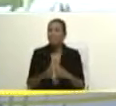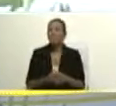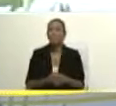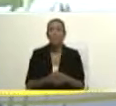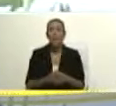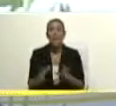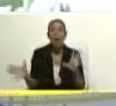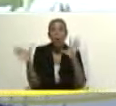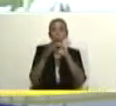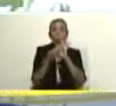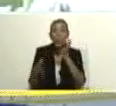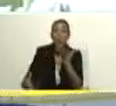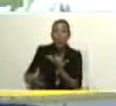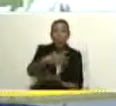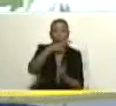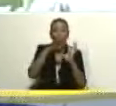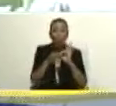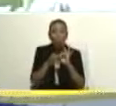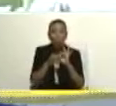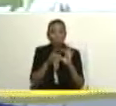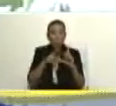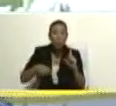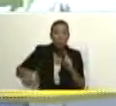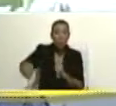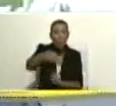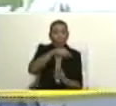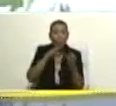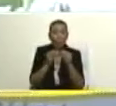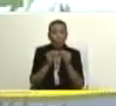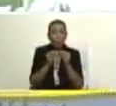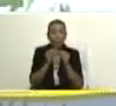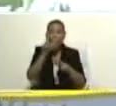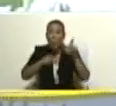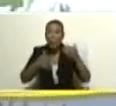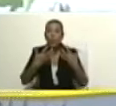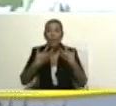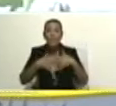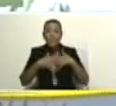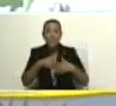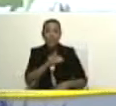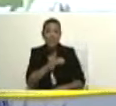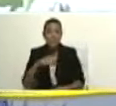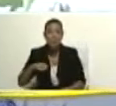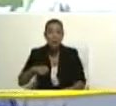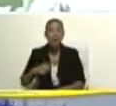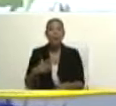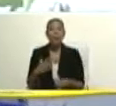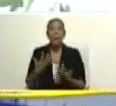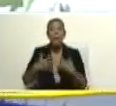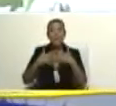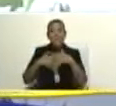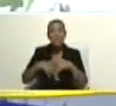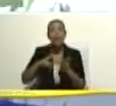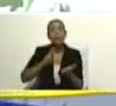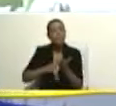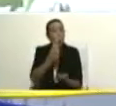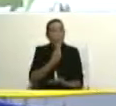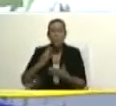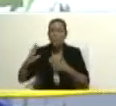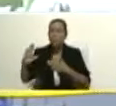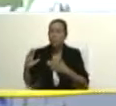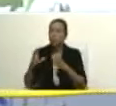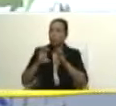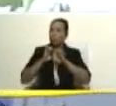la unión del poder popular, del poder militar, de algunas empresas privadas, de empresarios verdaderamente